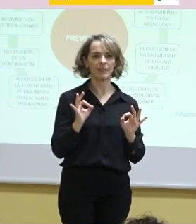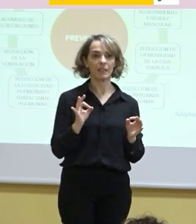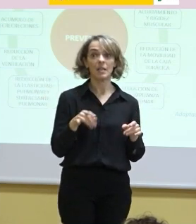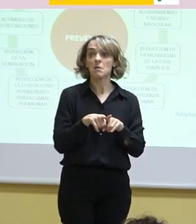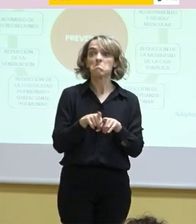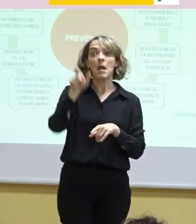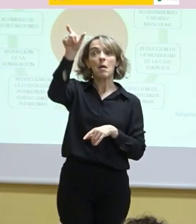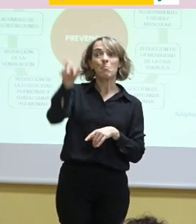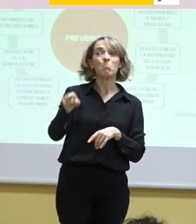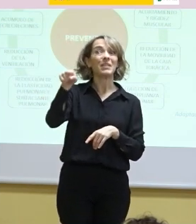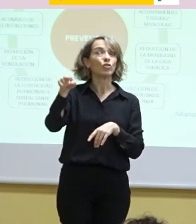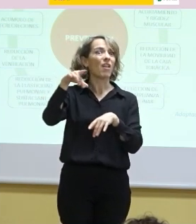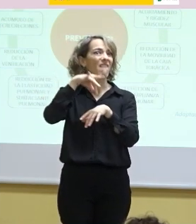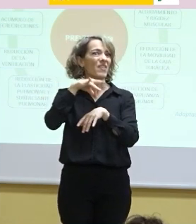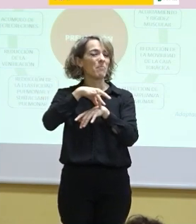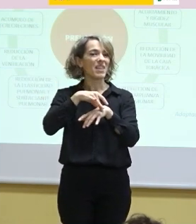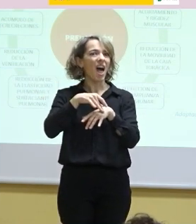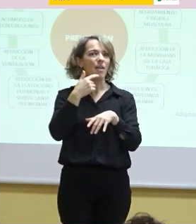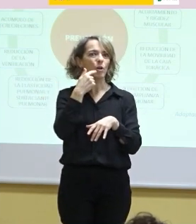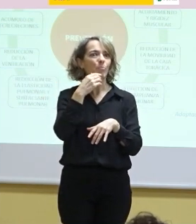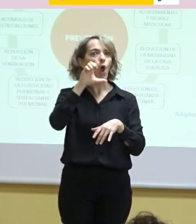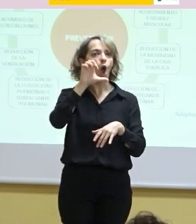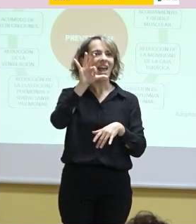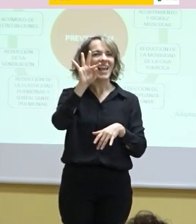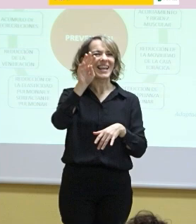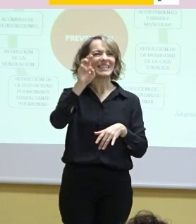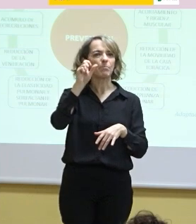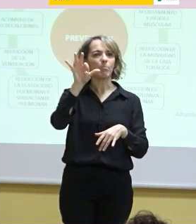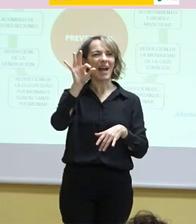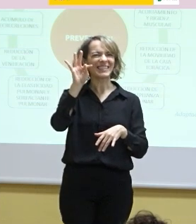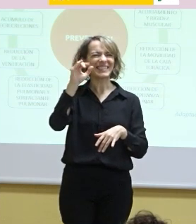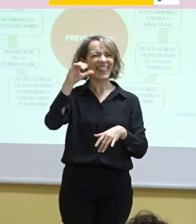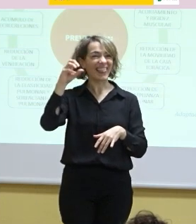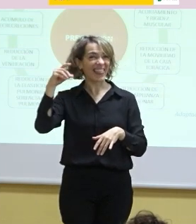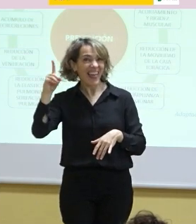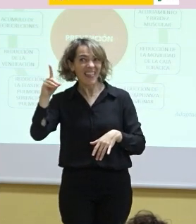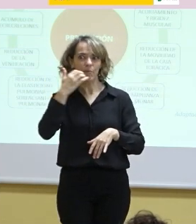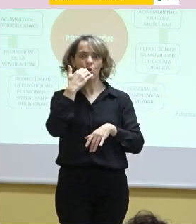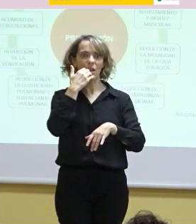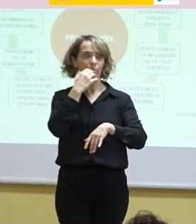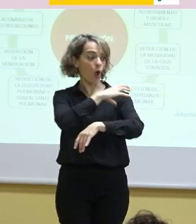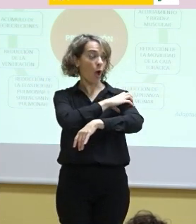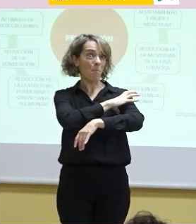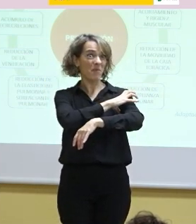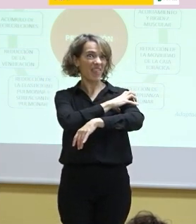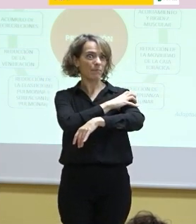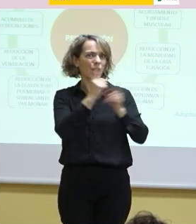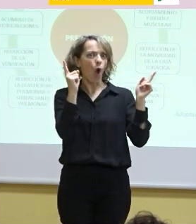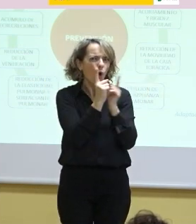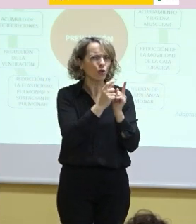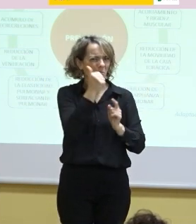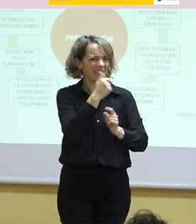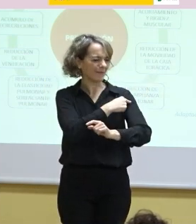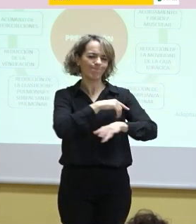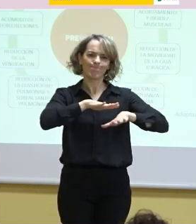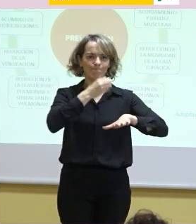paciente con espasticidad, que podemos tener más en mente, puede tener un acortamiento de bíceps y hacer que el brazo no se mueva normalmente, cuando se